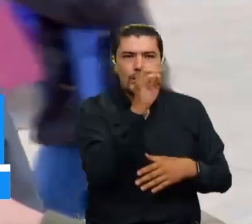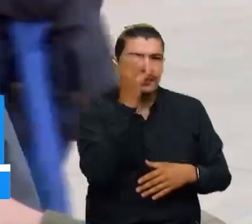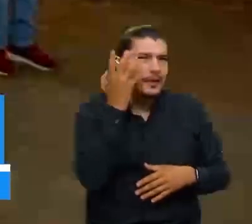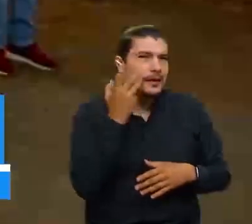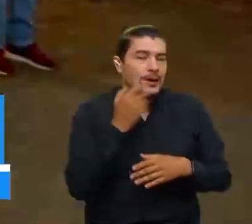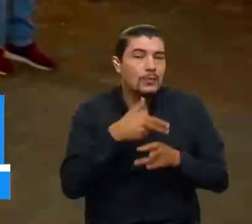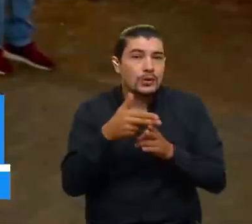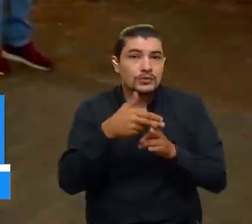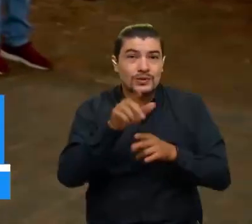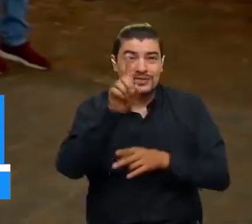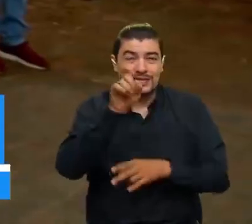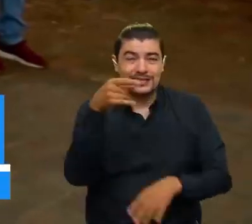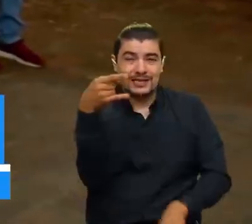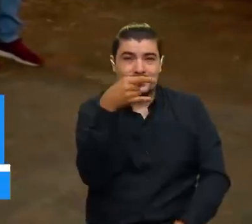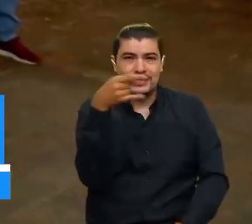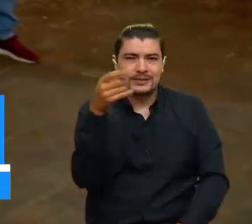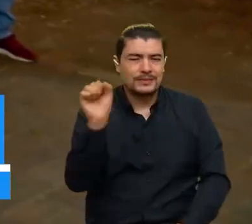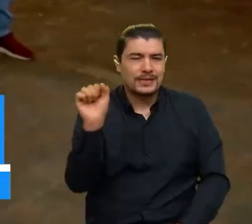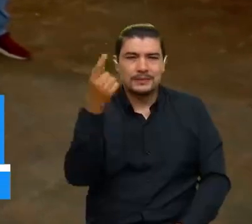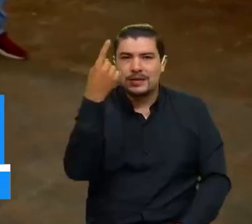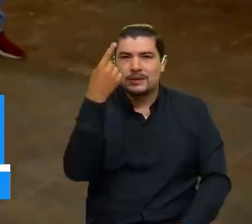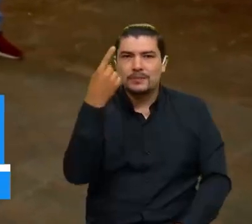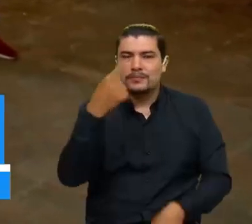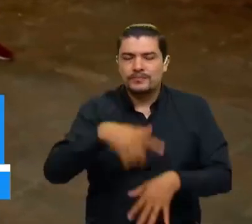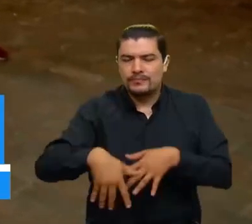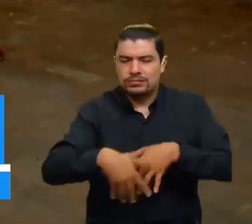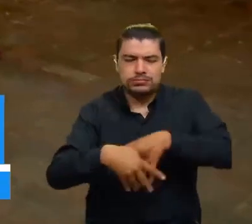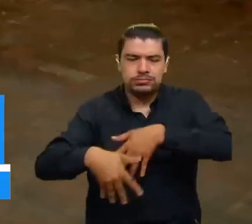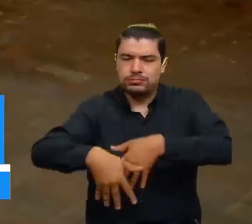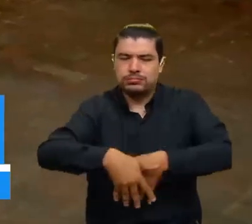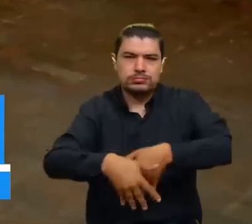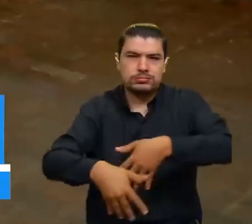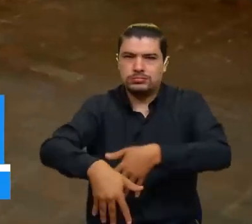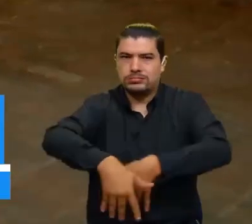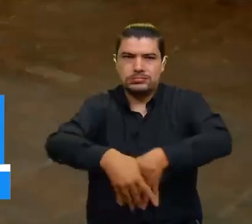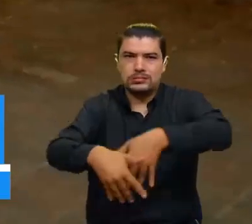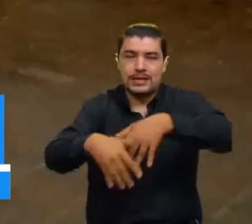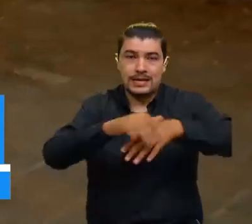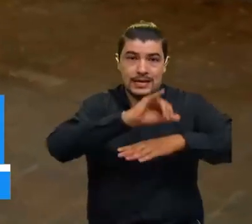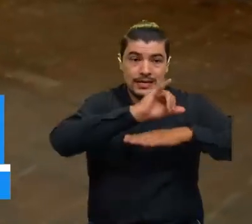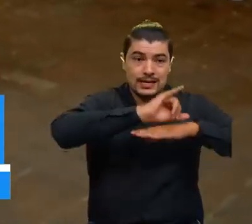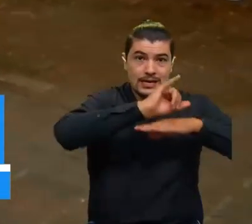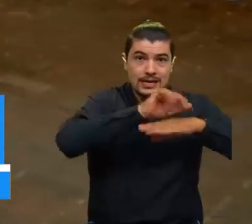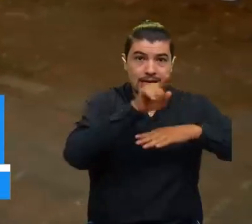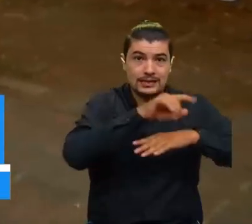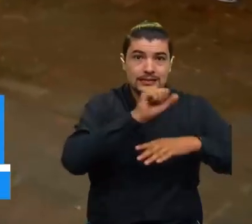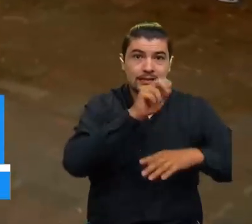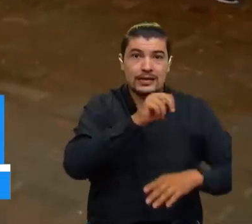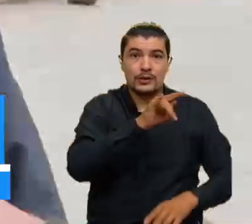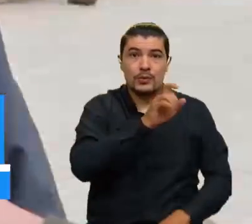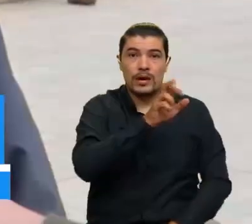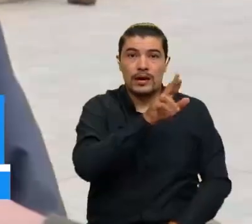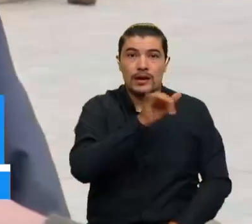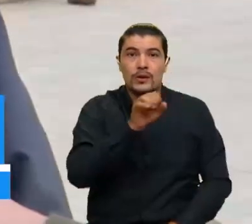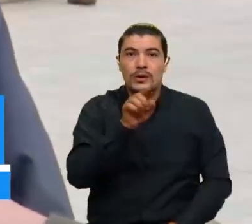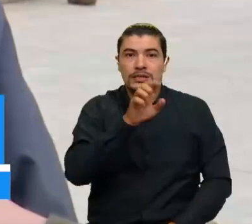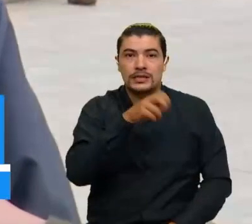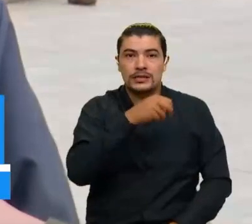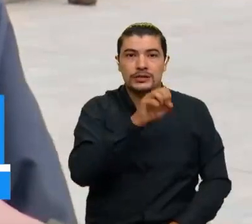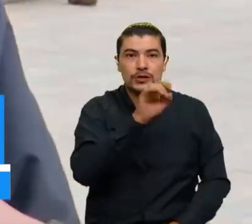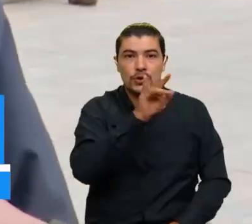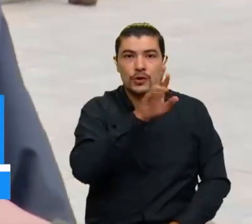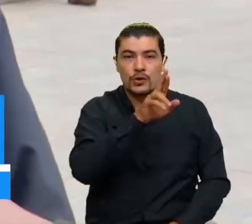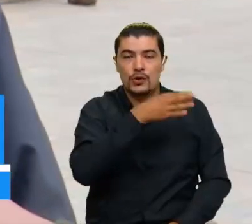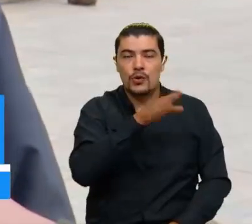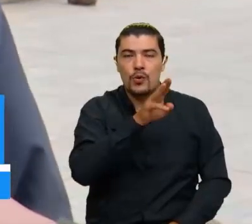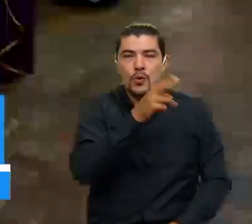6 de marzo, la primera procesión de cuaresma que sale de la parroquia del Santuario del Señor del Humilladero hacia la